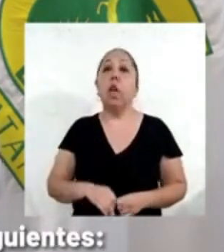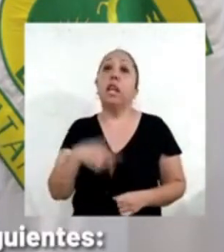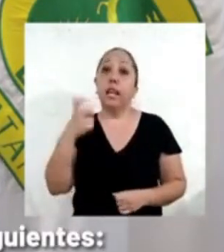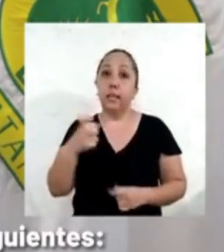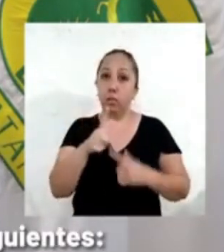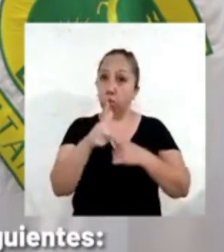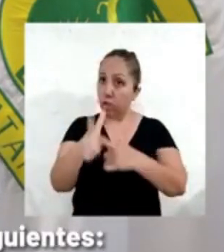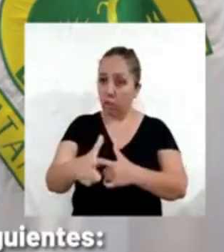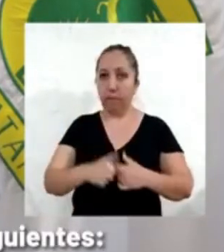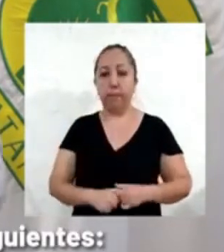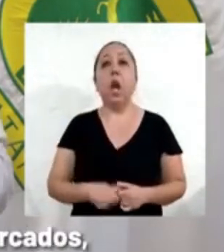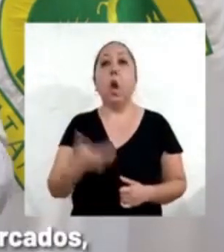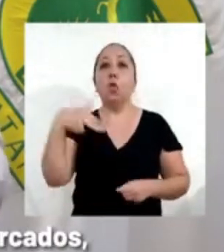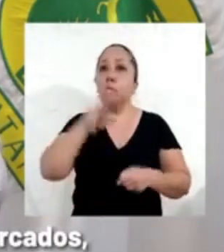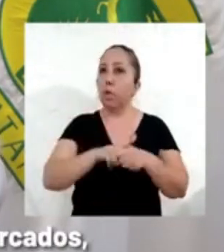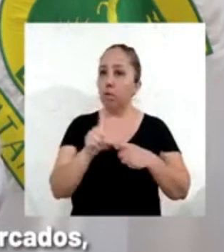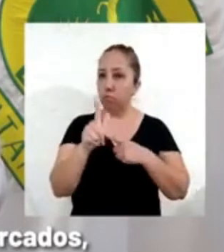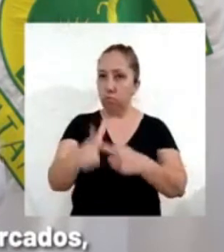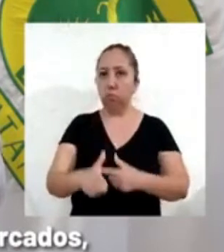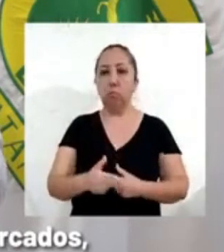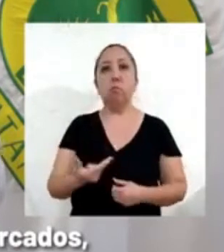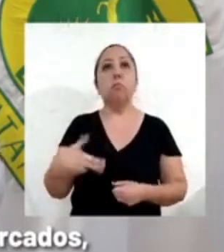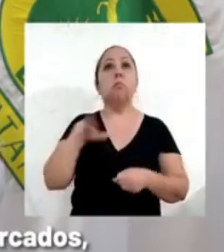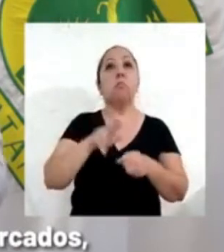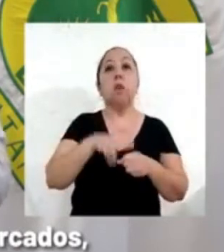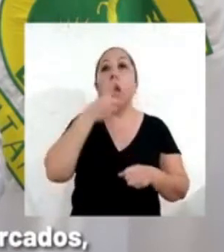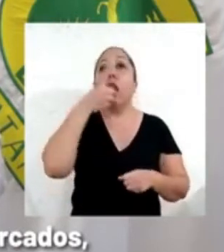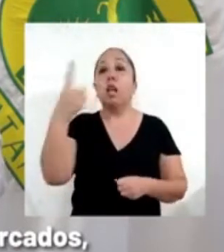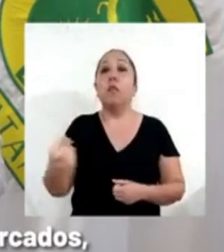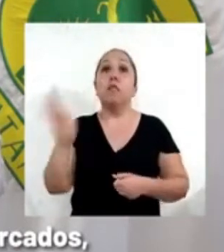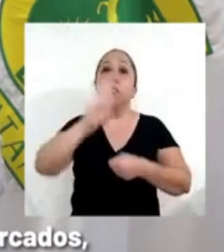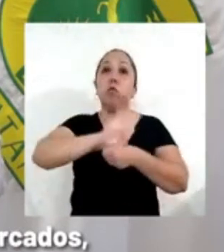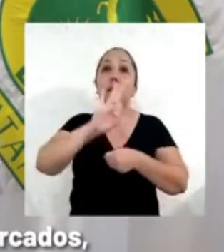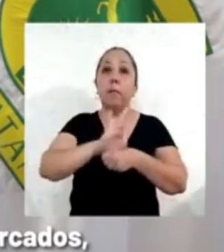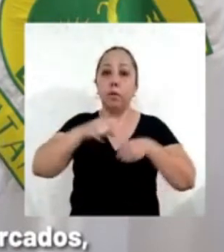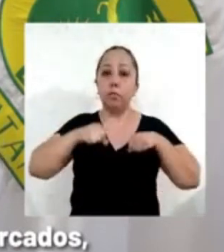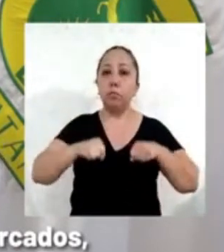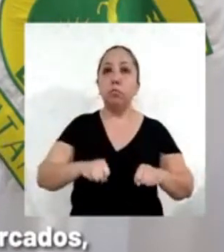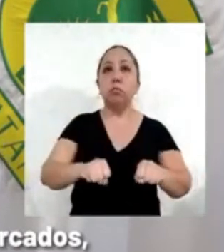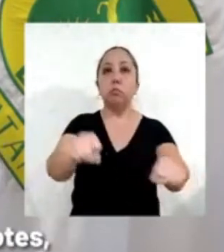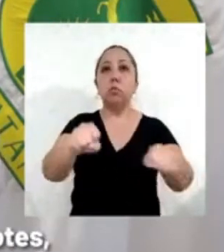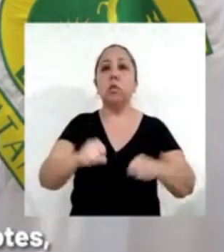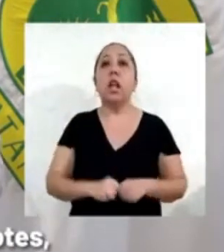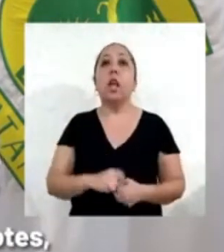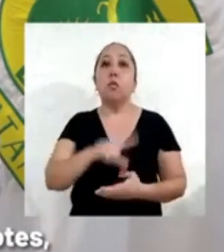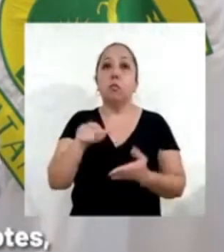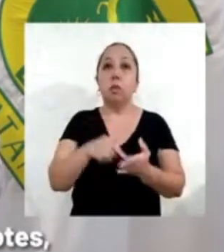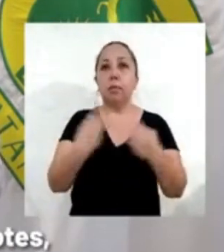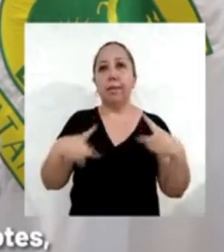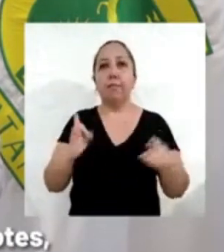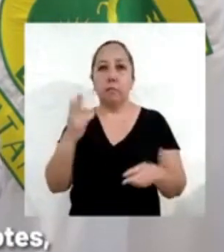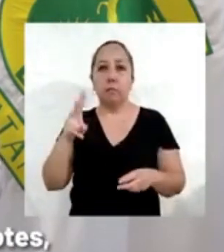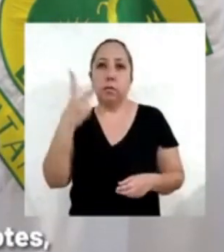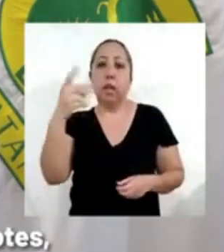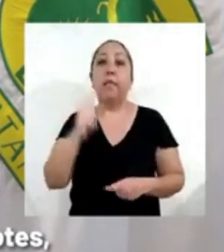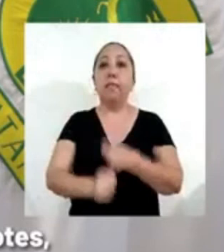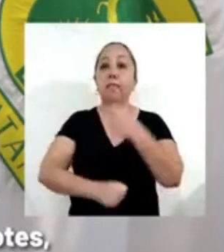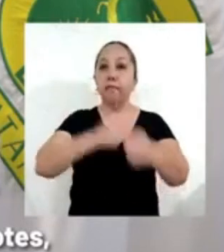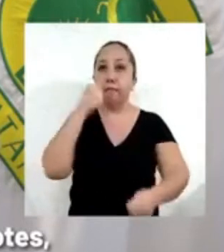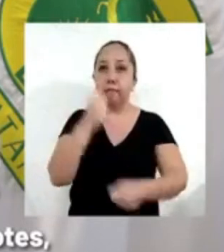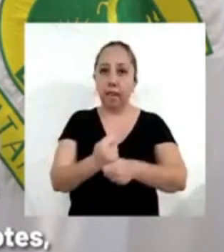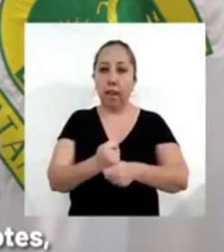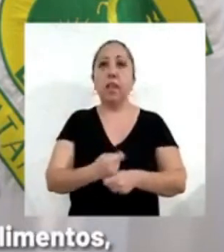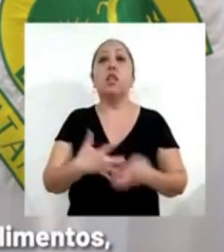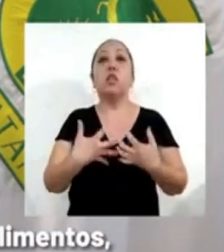con excepción de los siguientes: hospitales, clínicas, farmacias, supermercados, centrales de abasto, tiendas